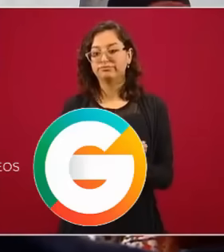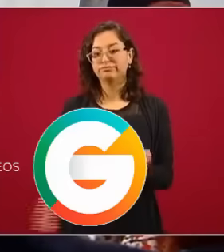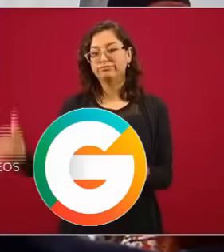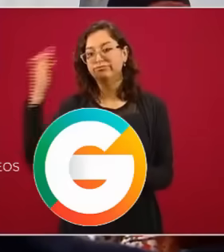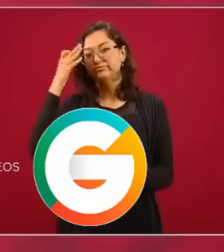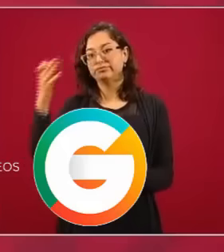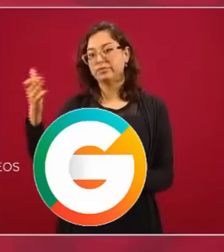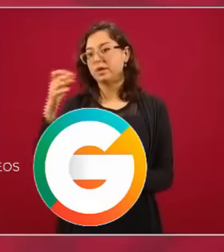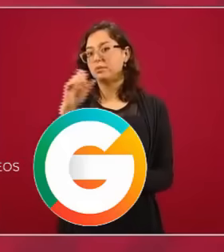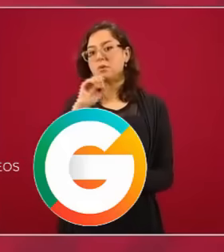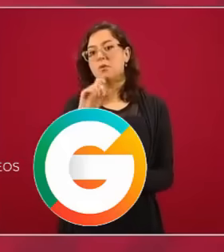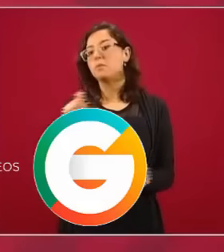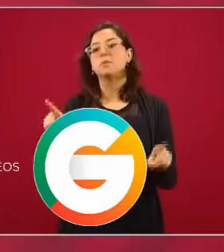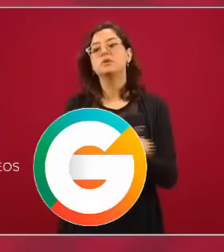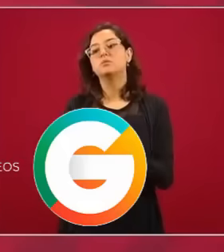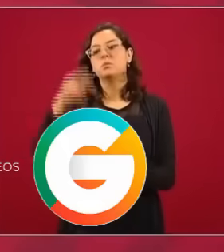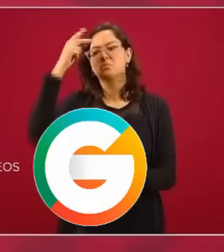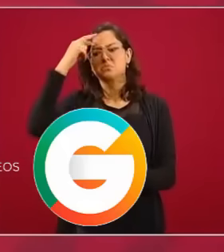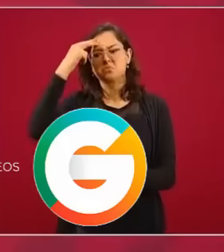Mátalos en caliente.